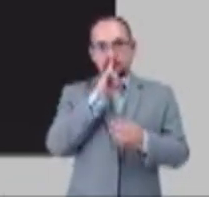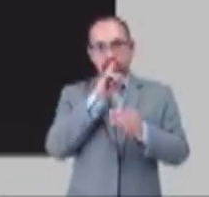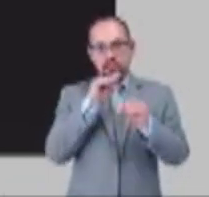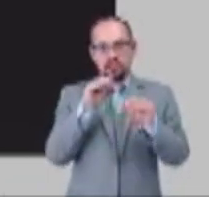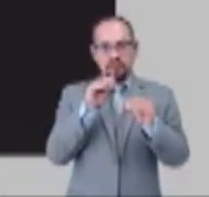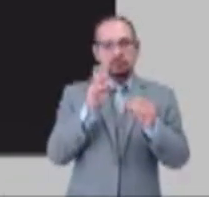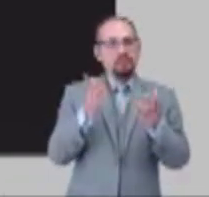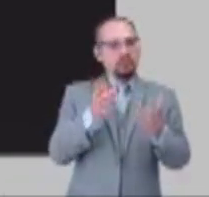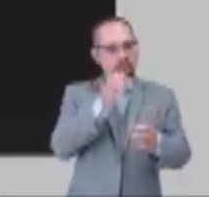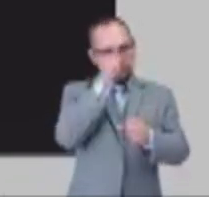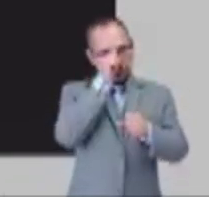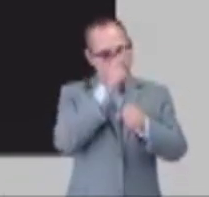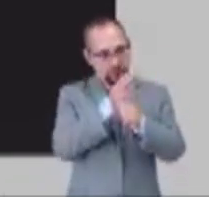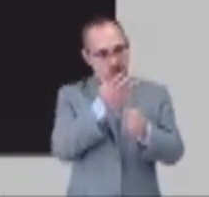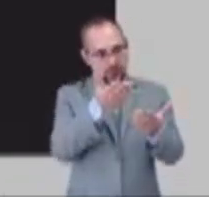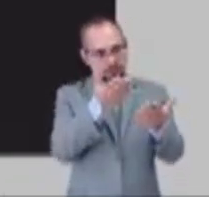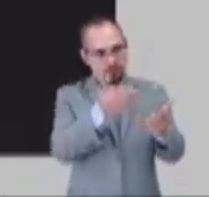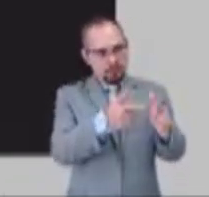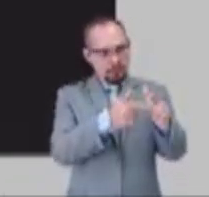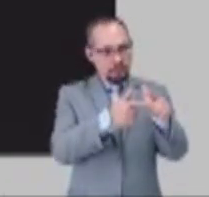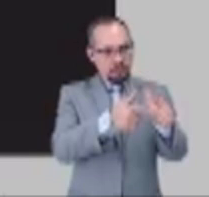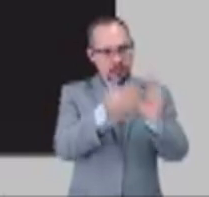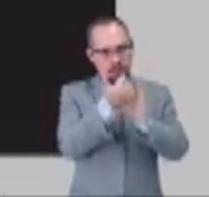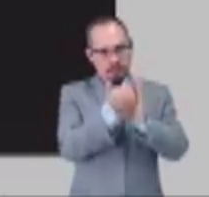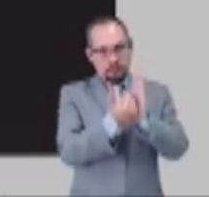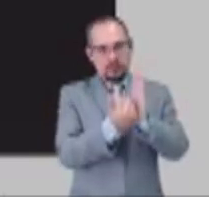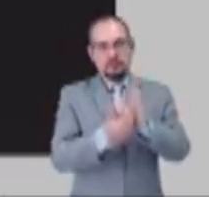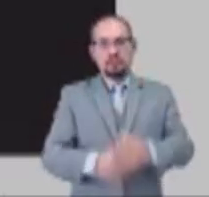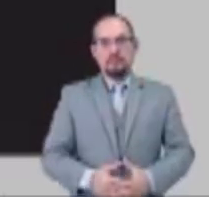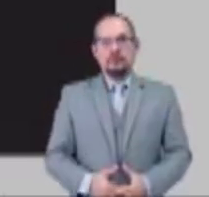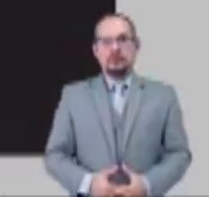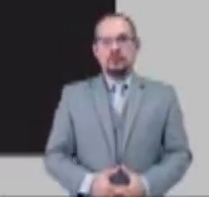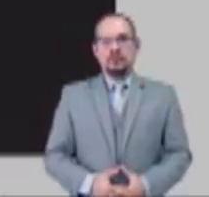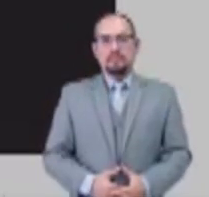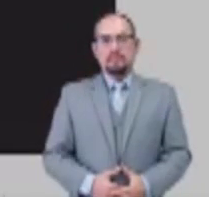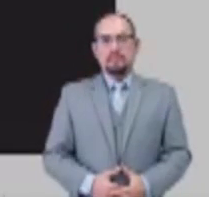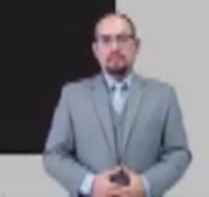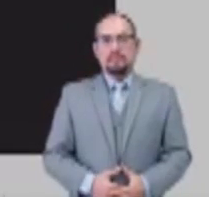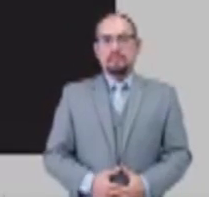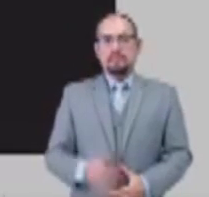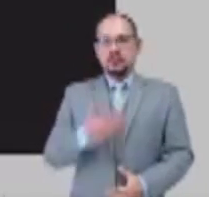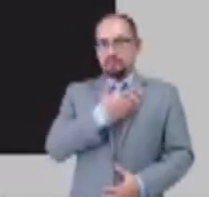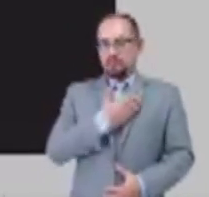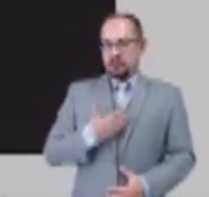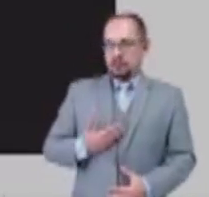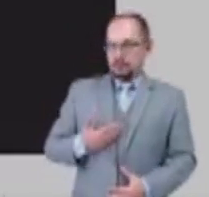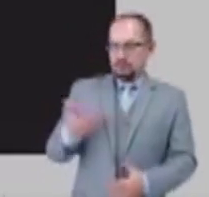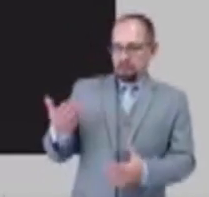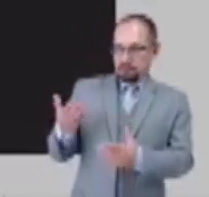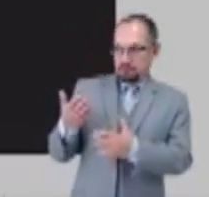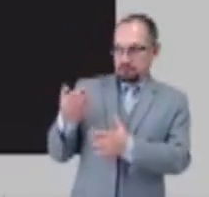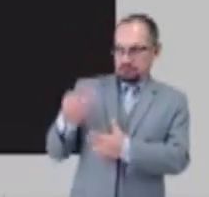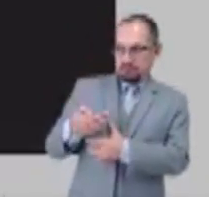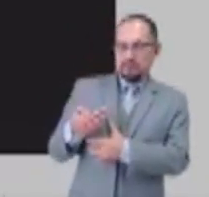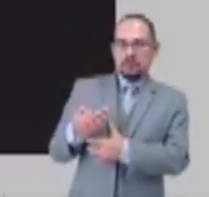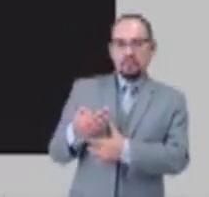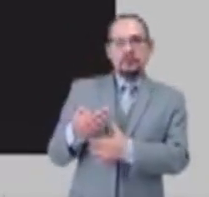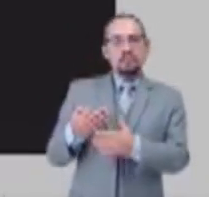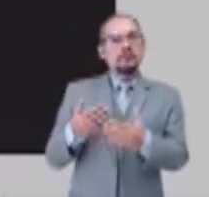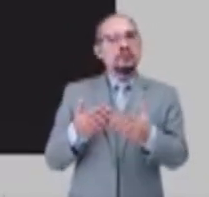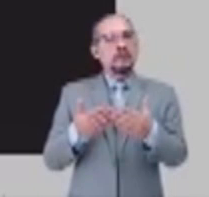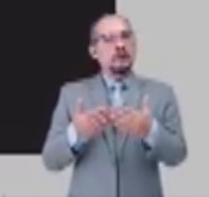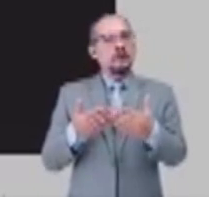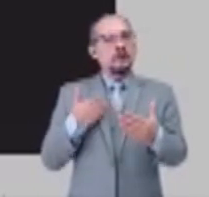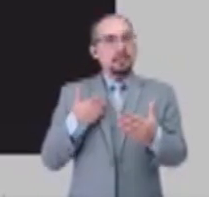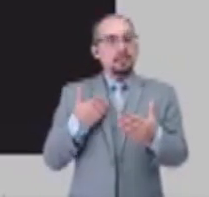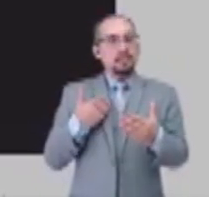el congreso local finalmente en la víspera del 8 de marzo la consejera electoral miriam sara y pacheco martínez manifestó